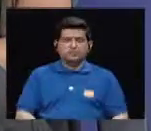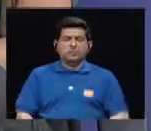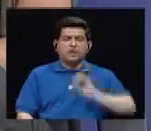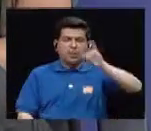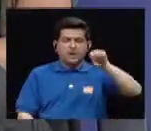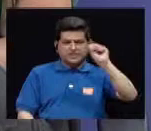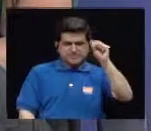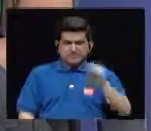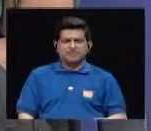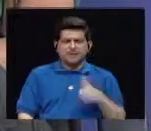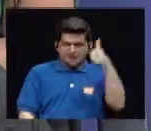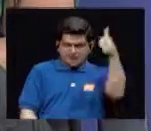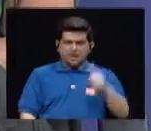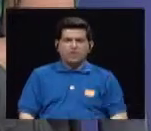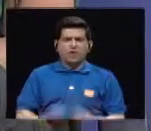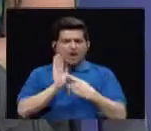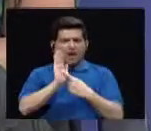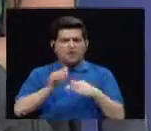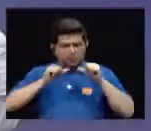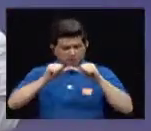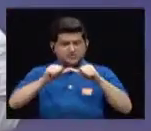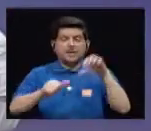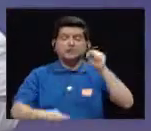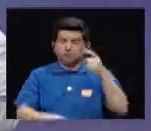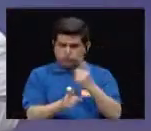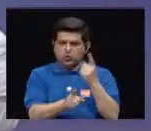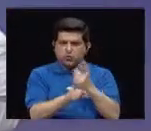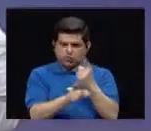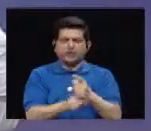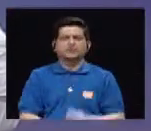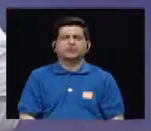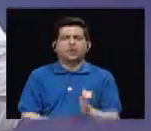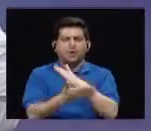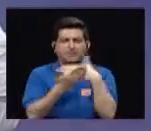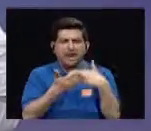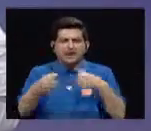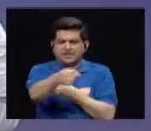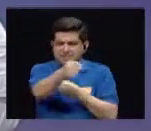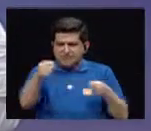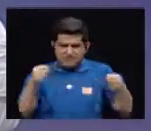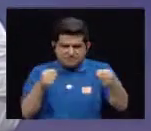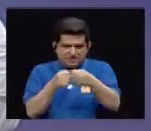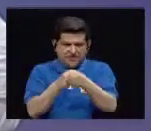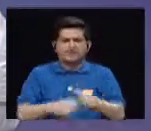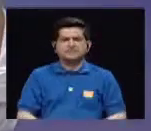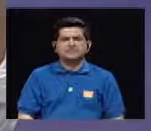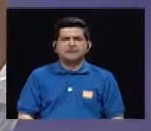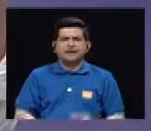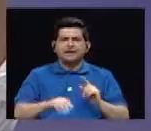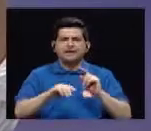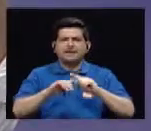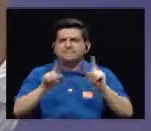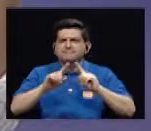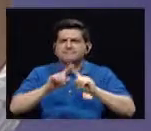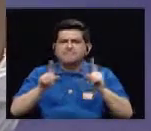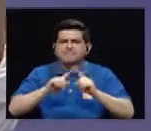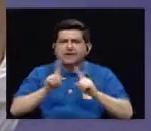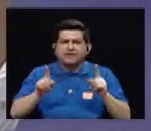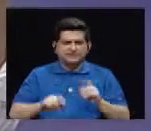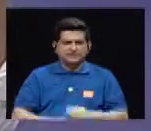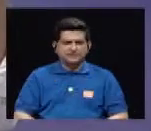en una exposición permanente, ¿es así? Sí, correcto. Es parte, digamos, de la sala. Bueno, realmente son varios,